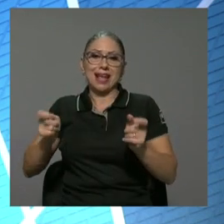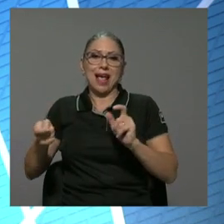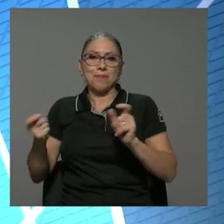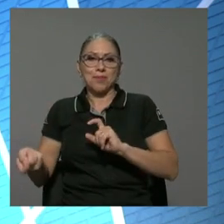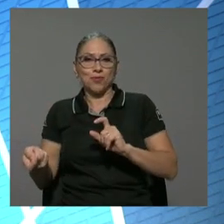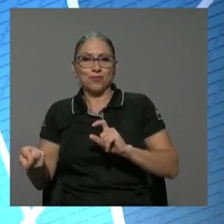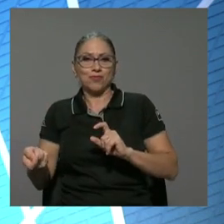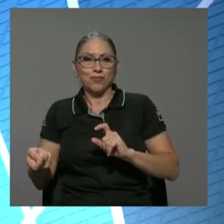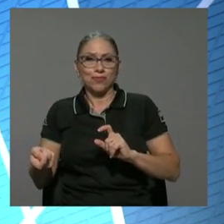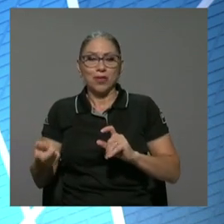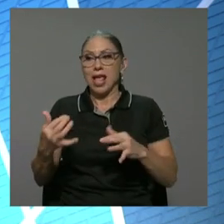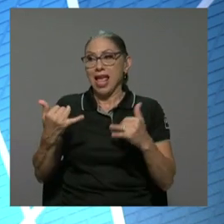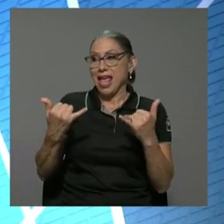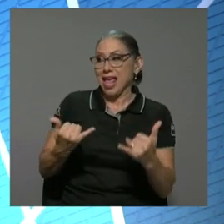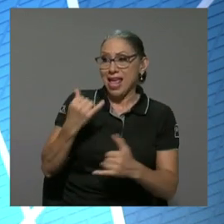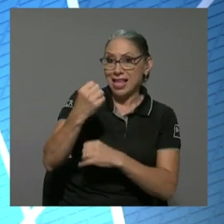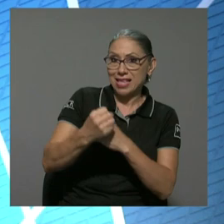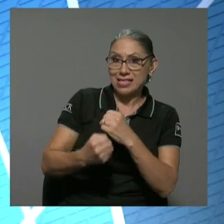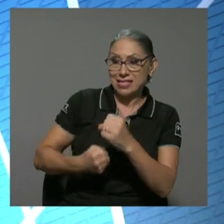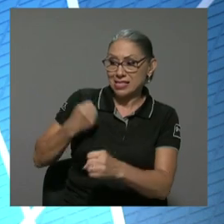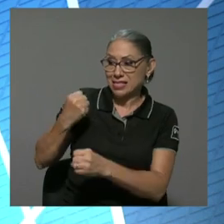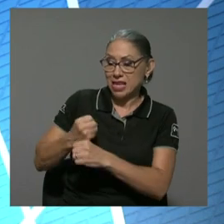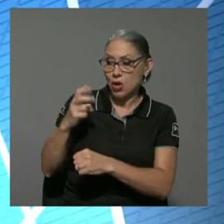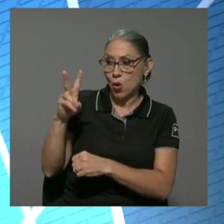de pronto en el siglo XX a la actualidad?